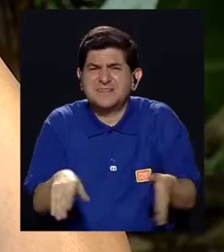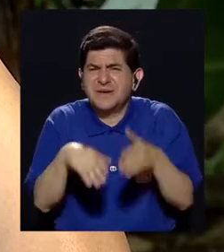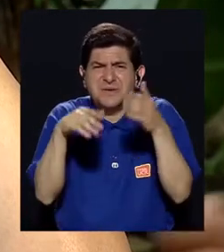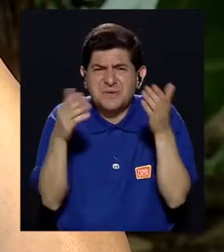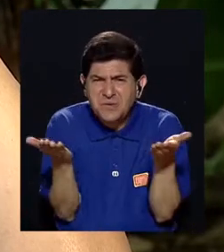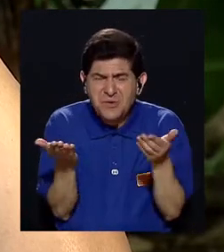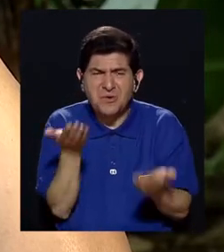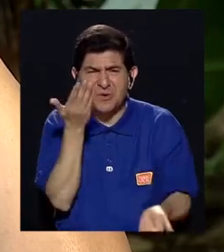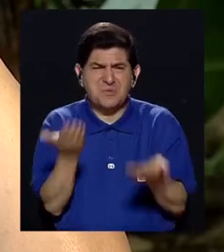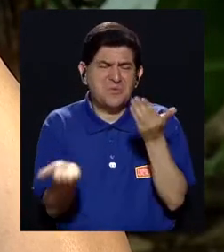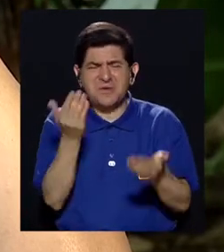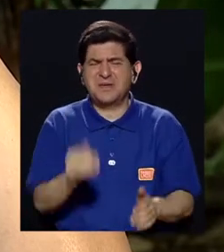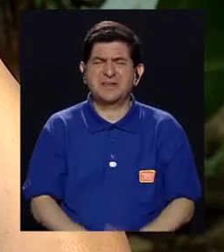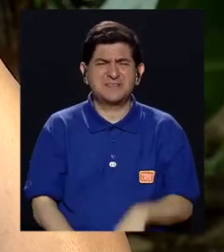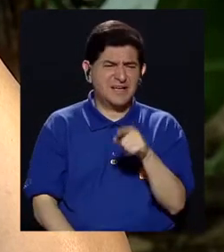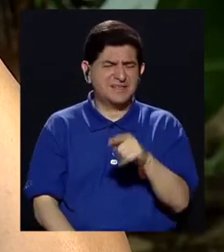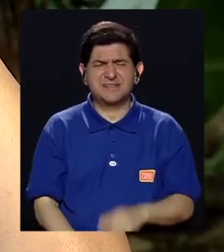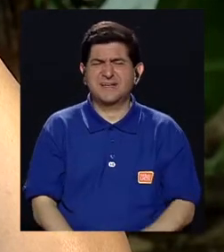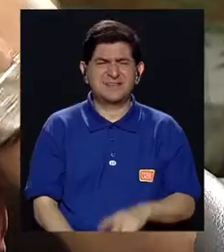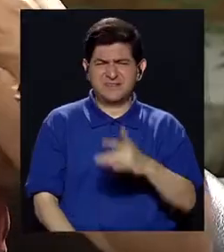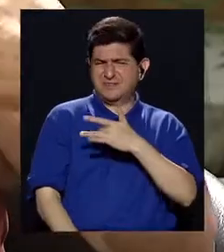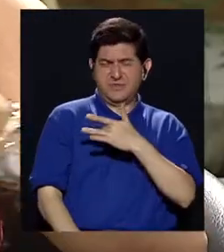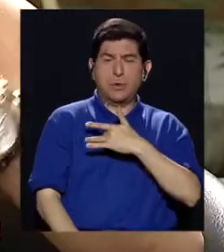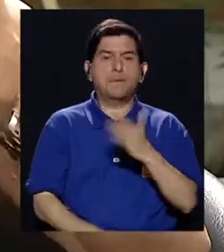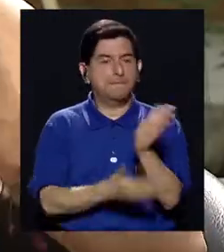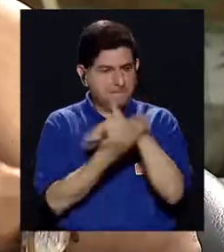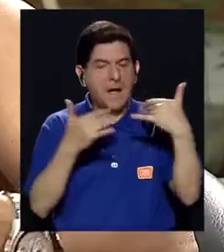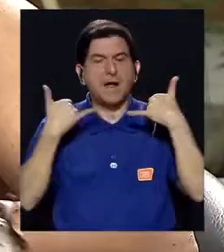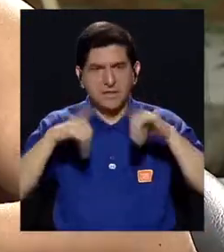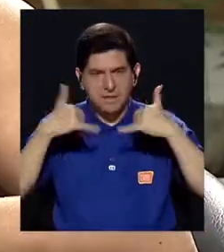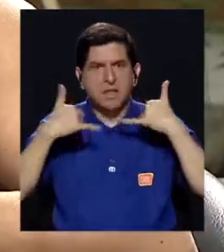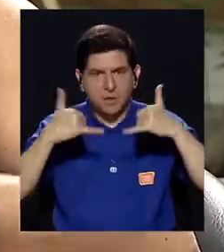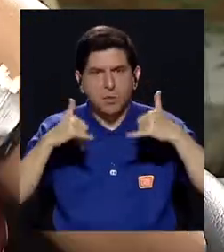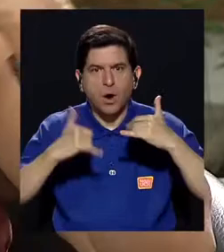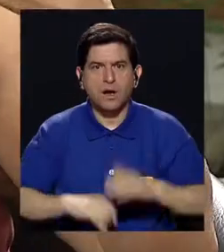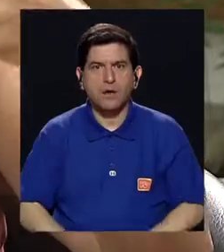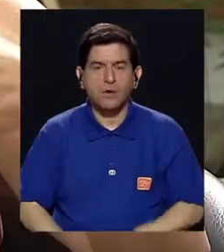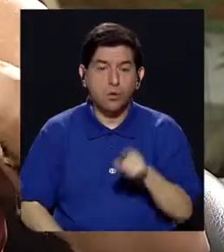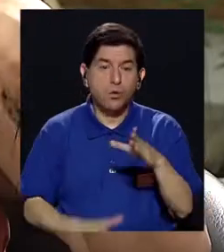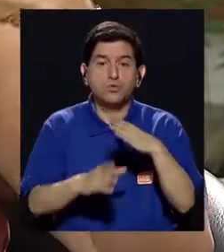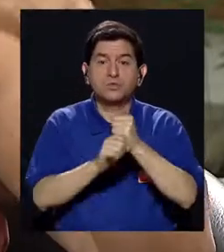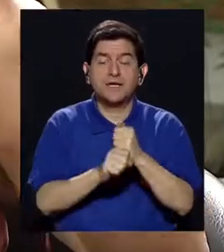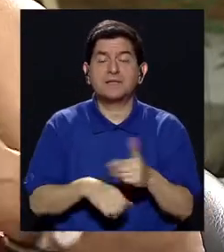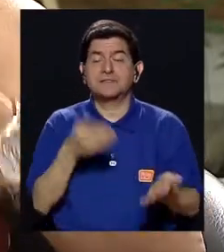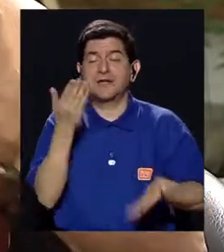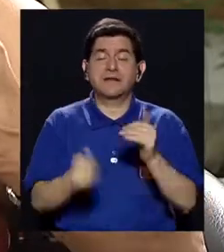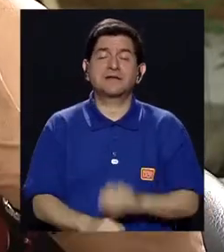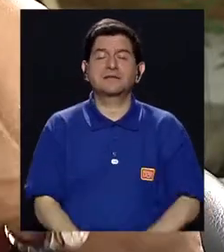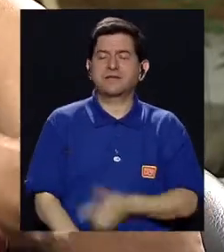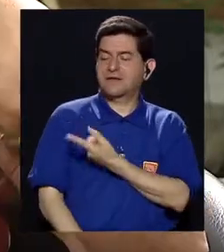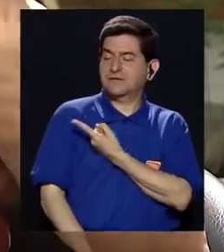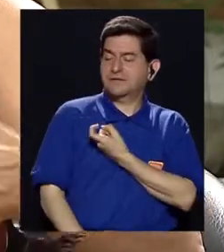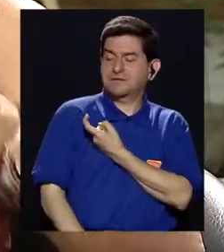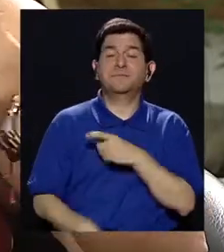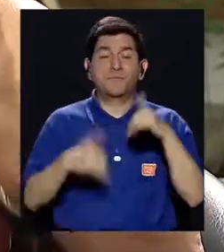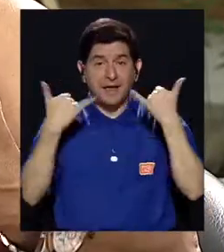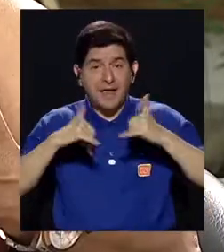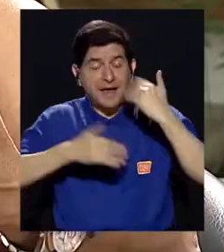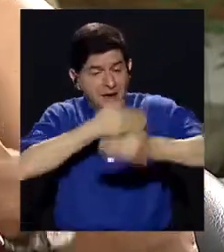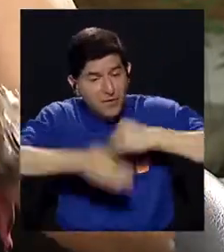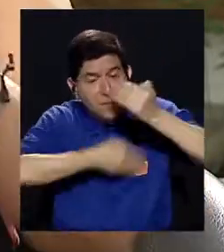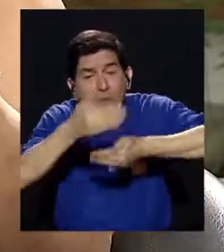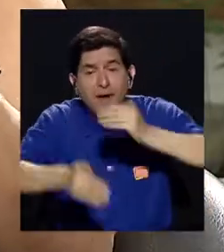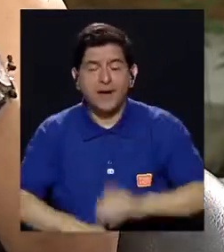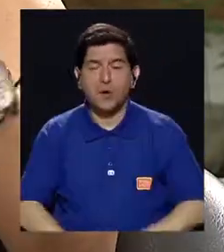hagan esto y se vuelven tan poco románticos. No, pero si es parte del juego. Lo que puedes hacer sensual y erótico es precisamente el